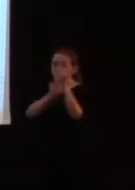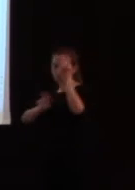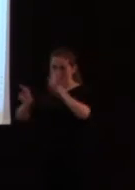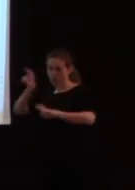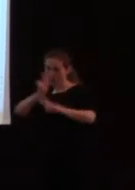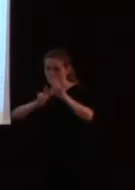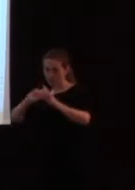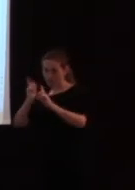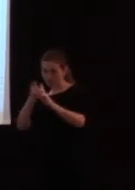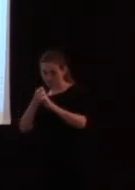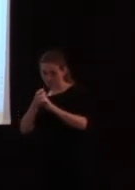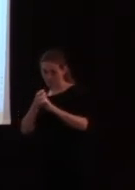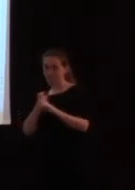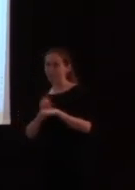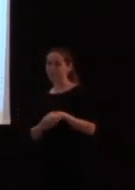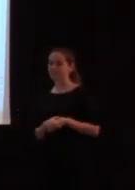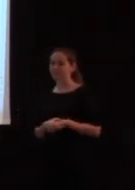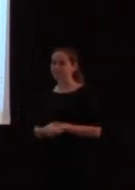solución.